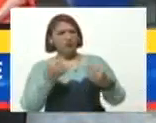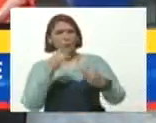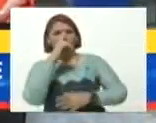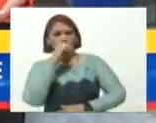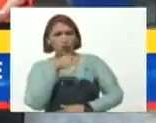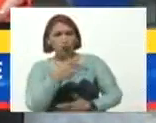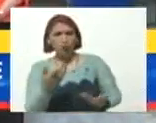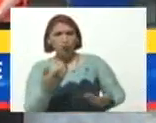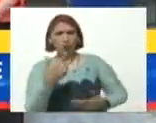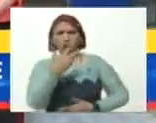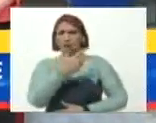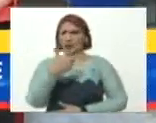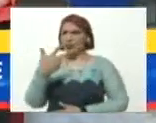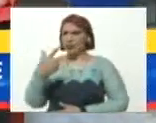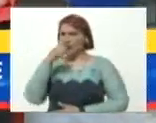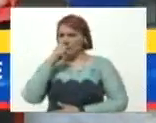tienes?